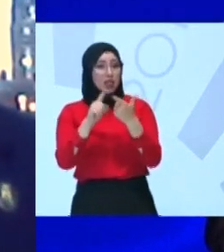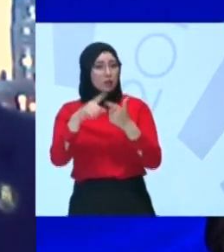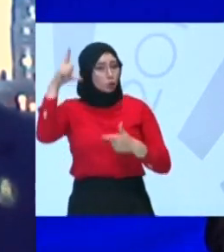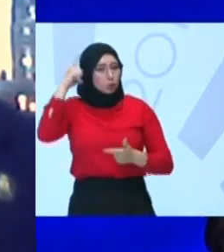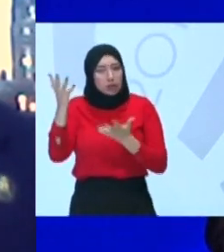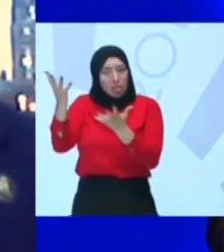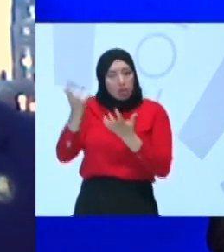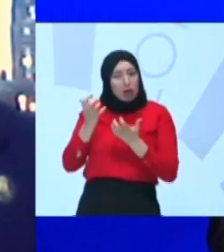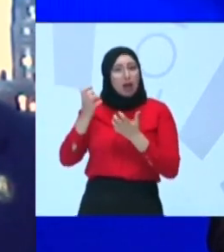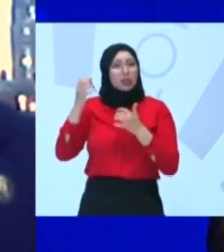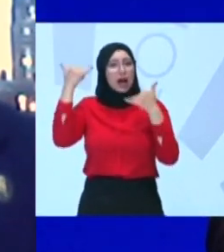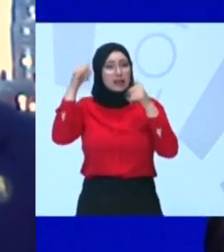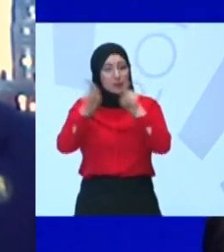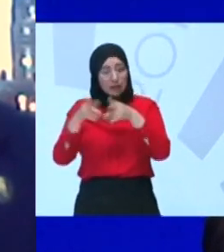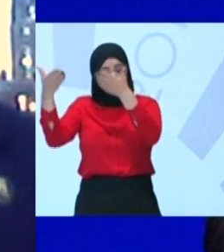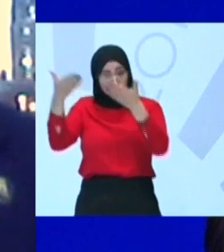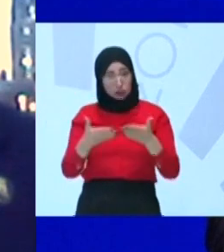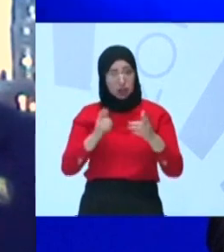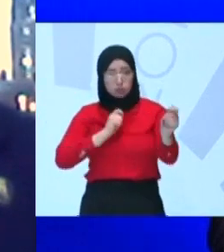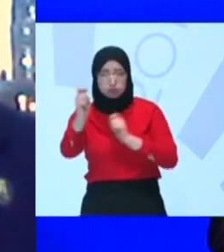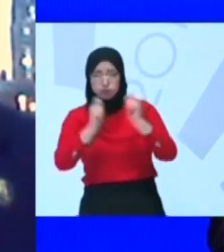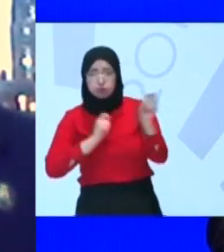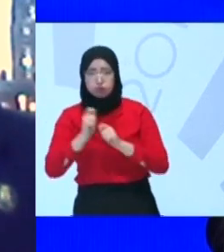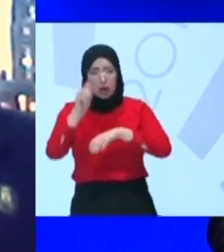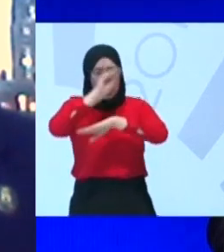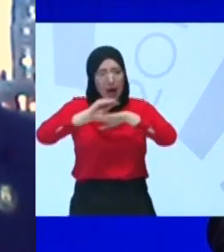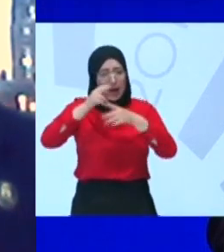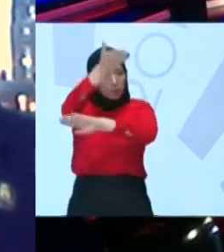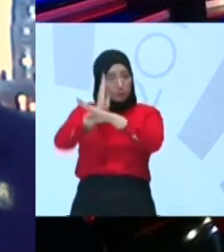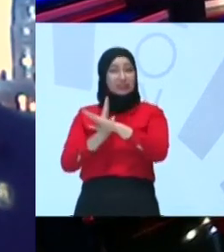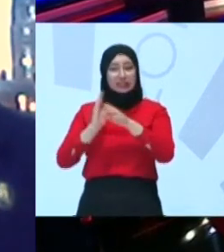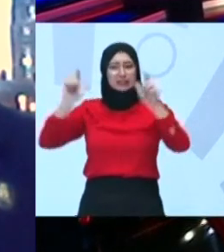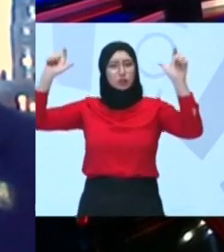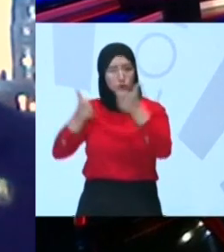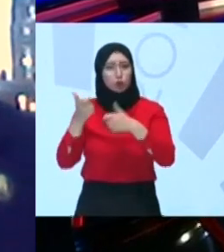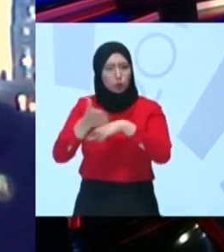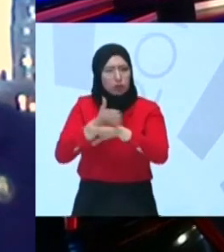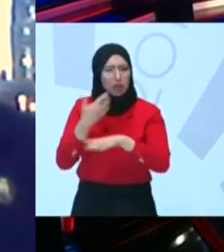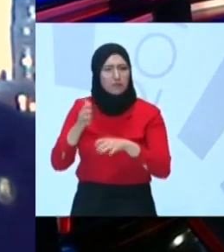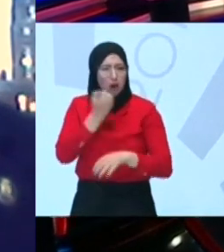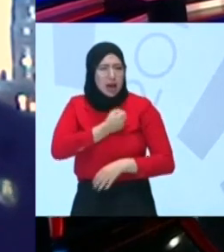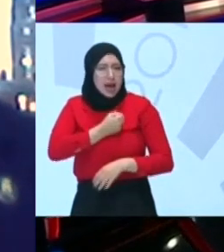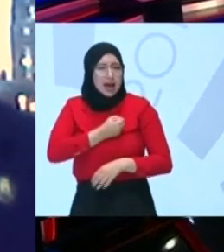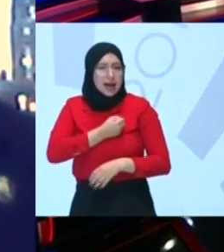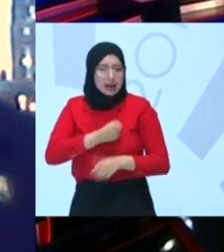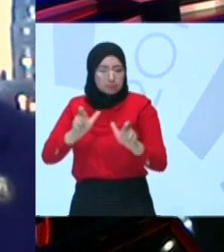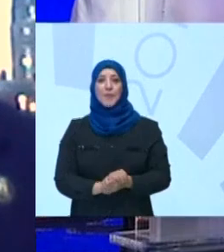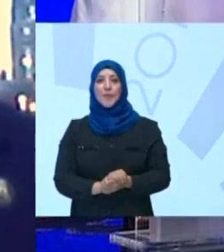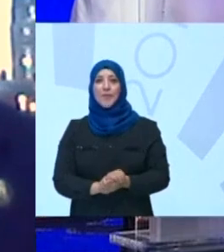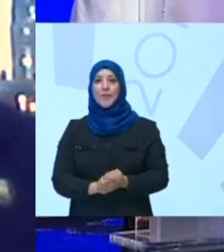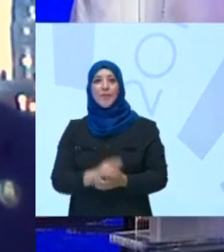a Túnez, pues tiene que tener al final como un resultado un avance hacia adelante, ¿no? Estamos viendo que hay